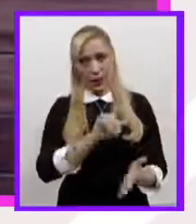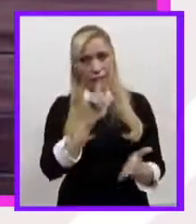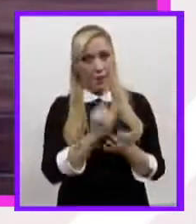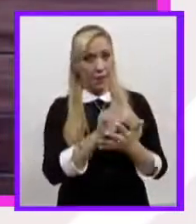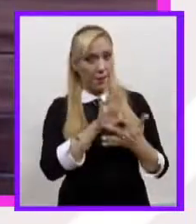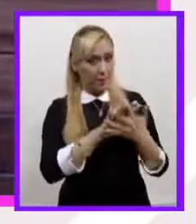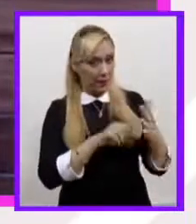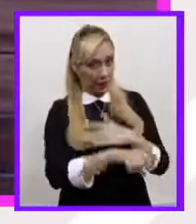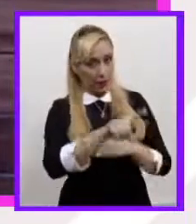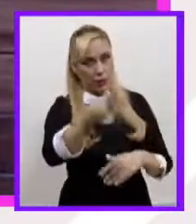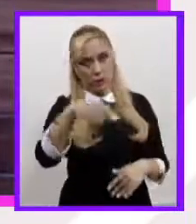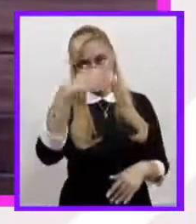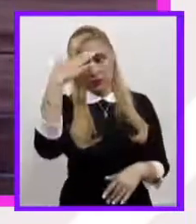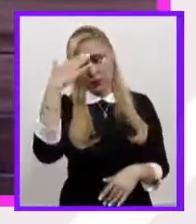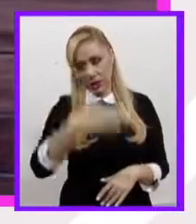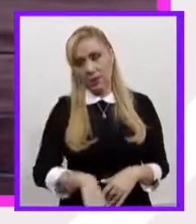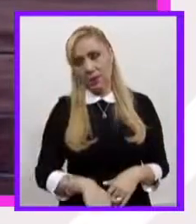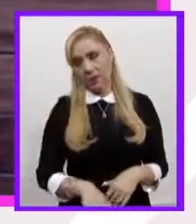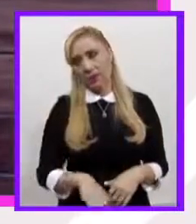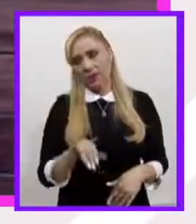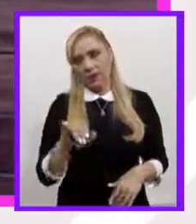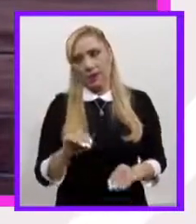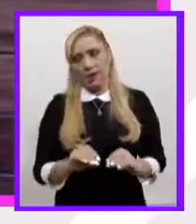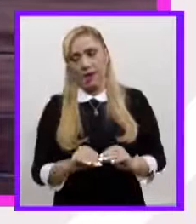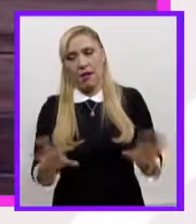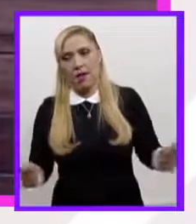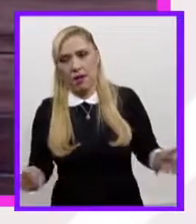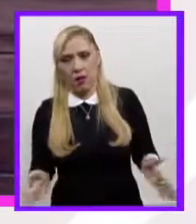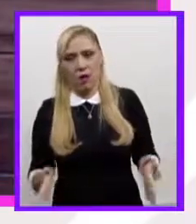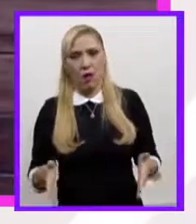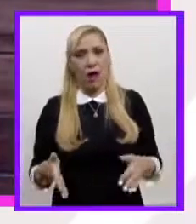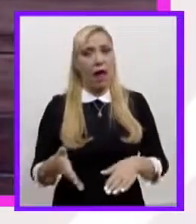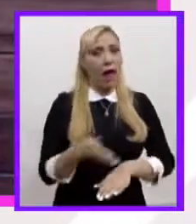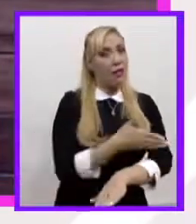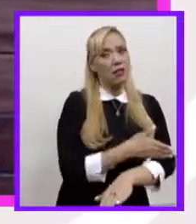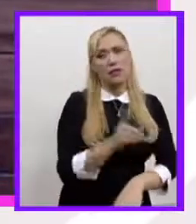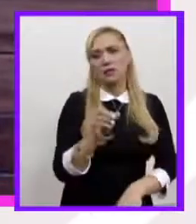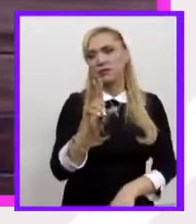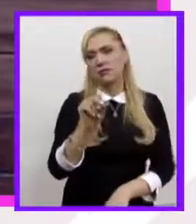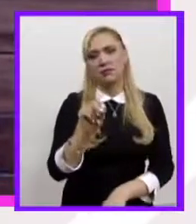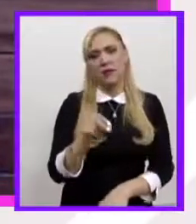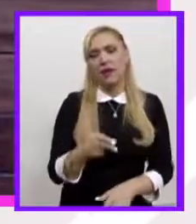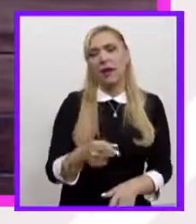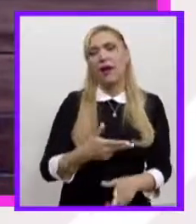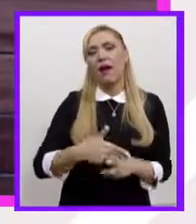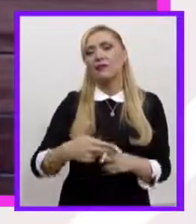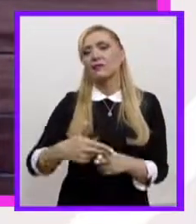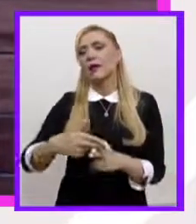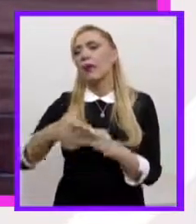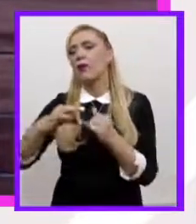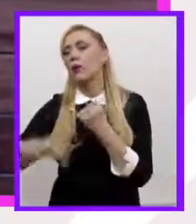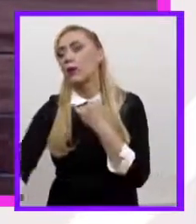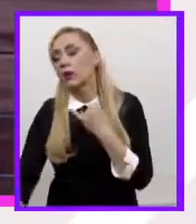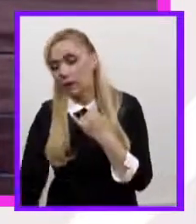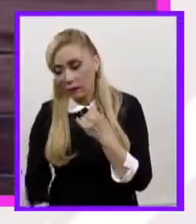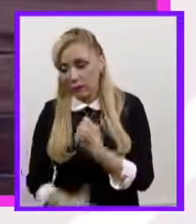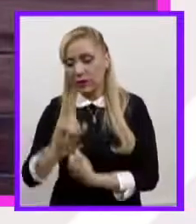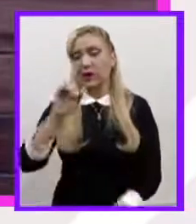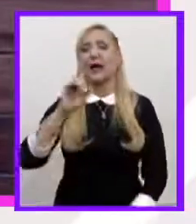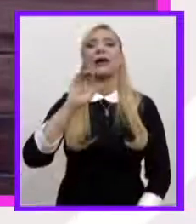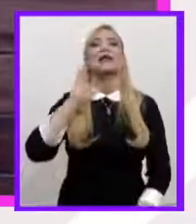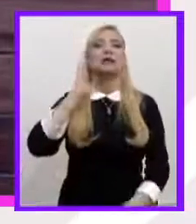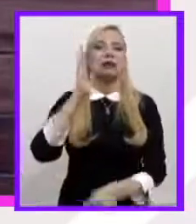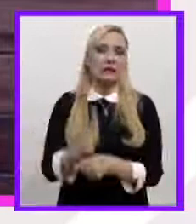como ustedes saben, actúa en post facto, es decir, no actúa antes de que se produzca una